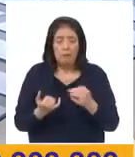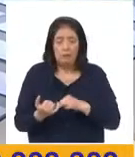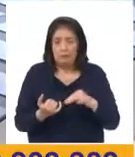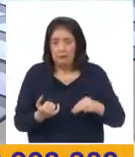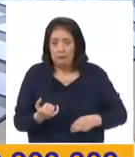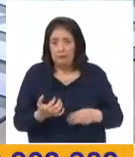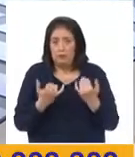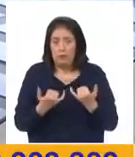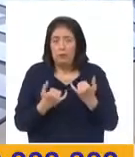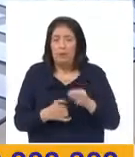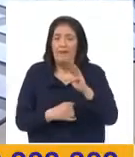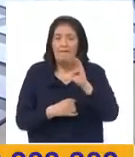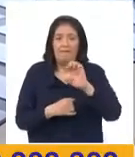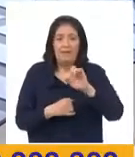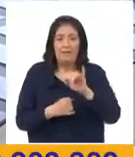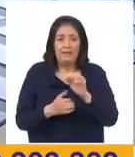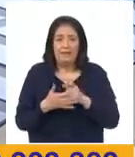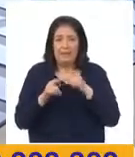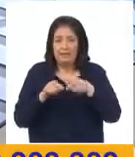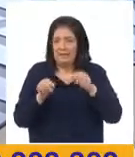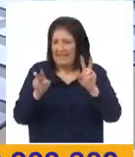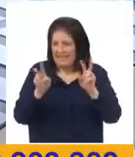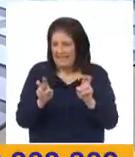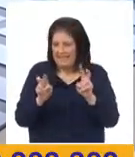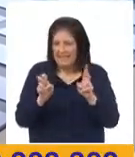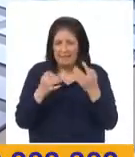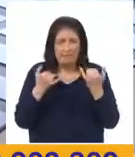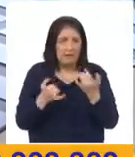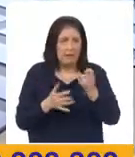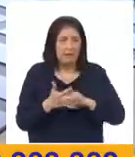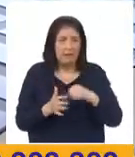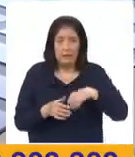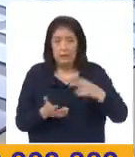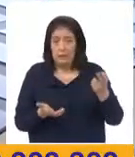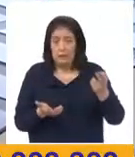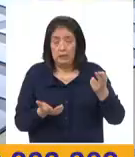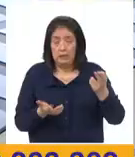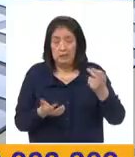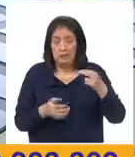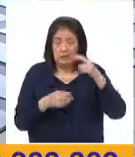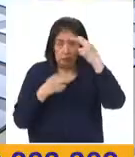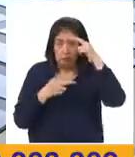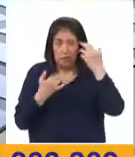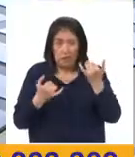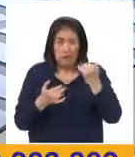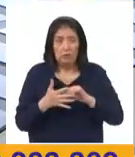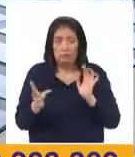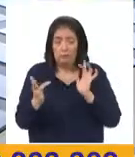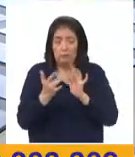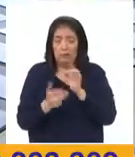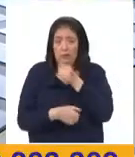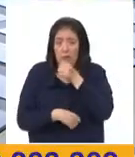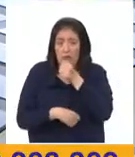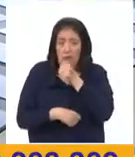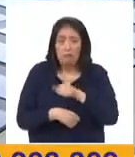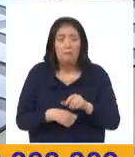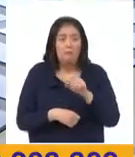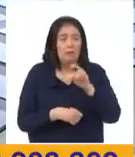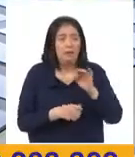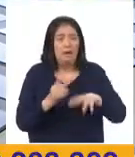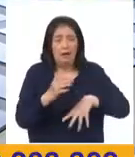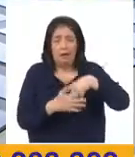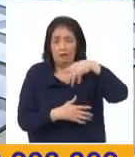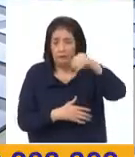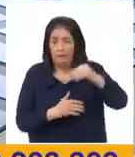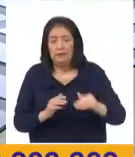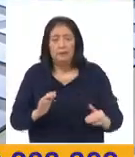canciller Héctor Béjar. Precisamente sobre el tema que es noticia desde hace unos días, nos enlazamos ya con Victoria Laura, que está en los exteriores de